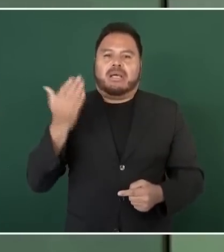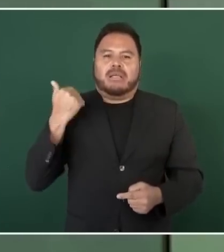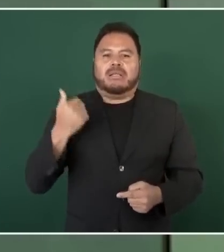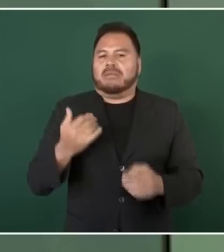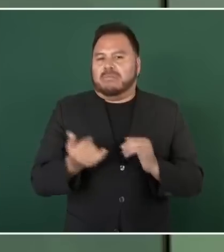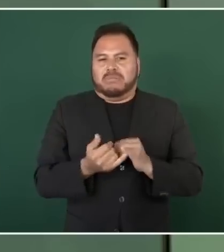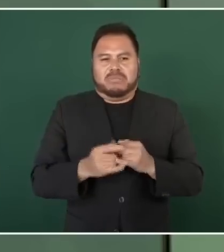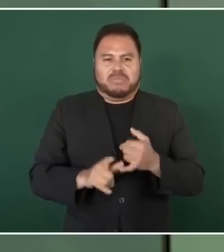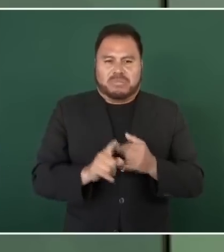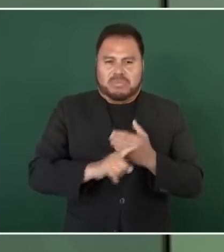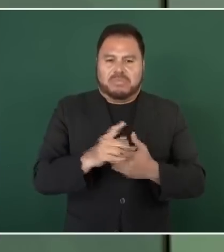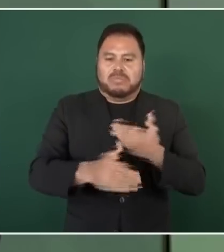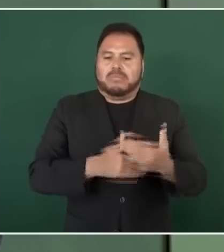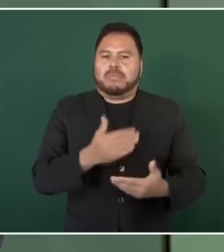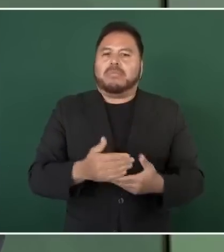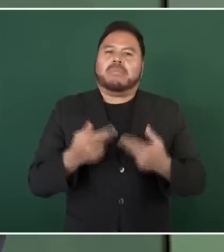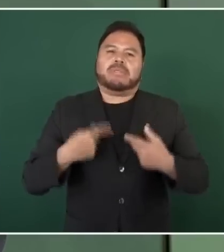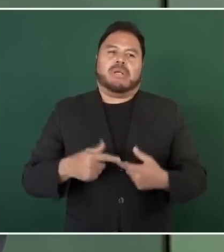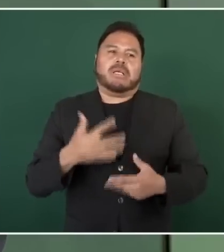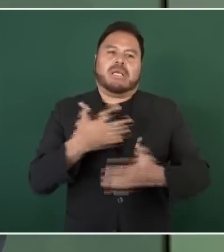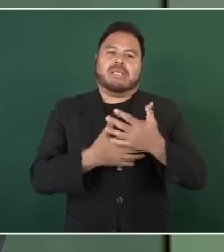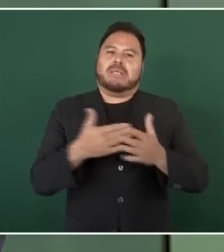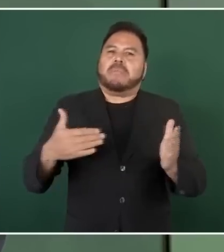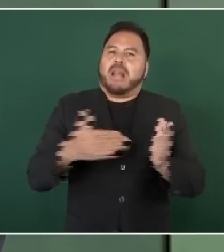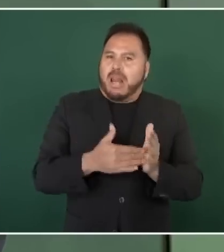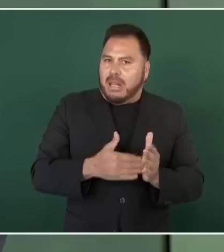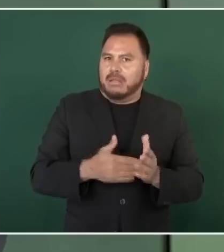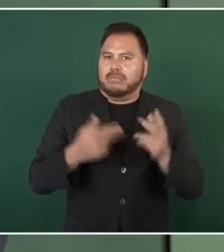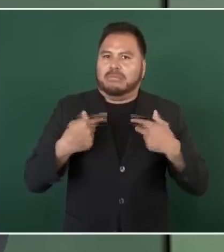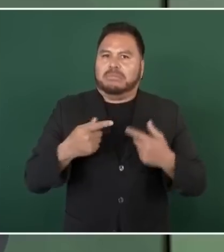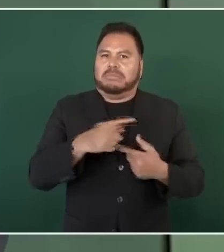asesinaron a 15,000 yaquis,